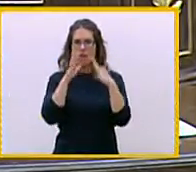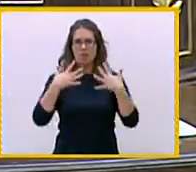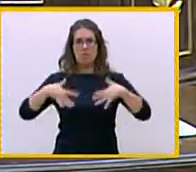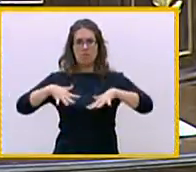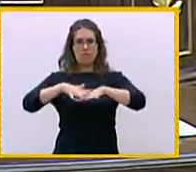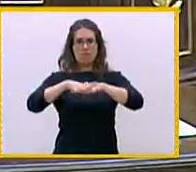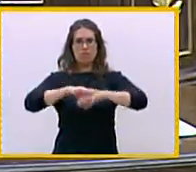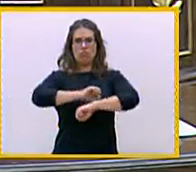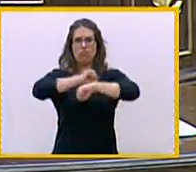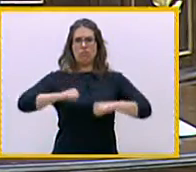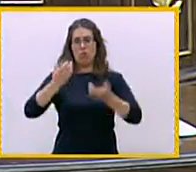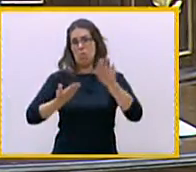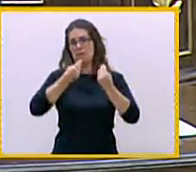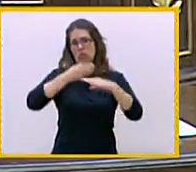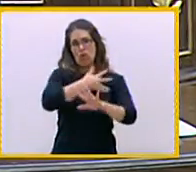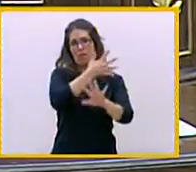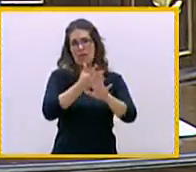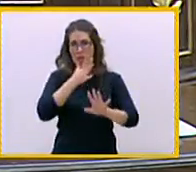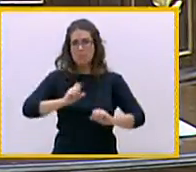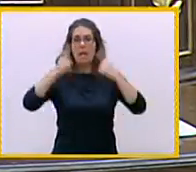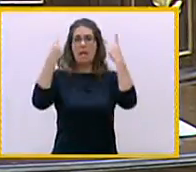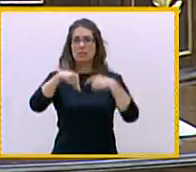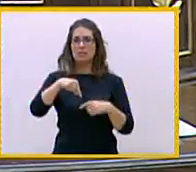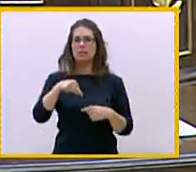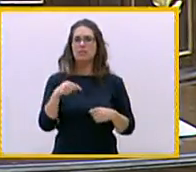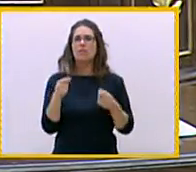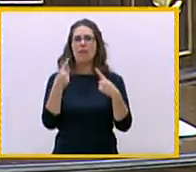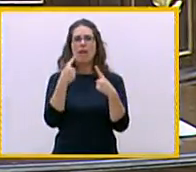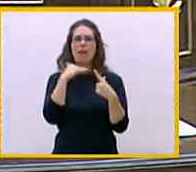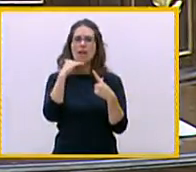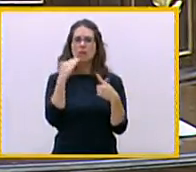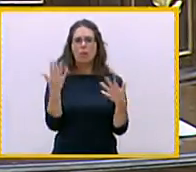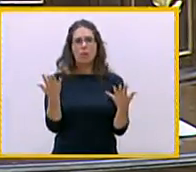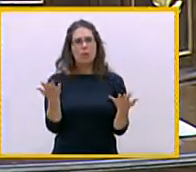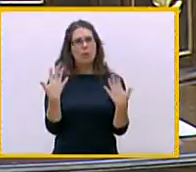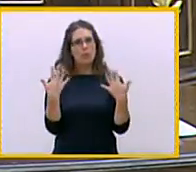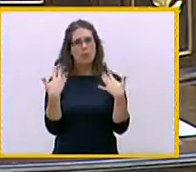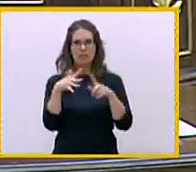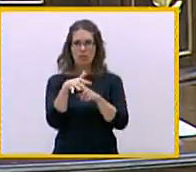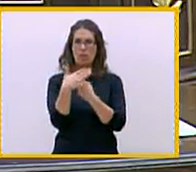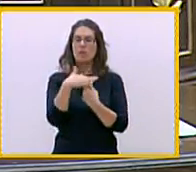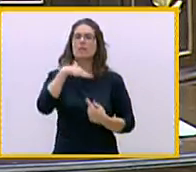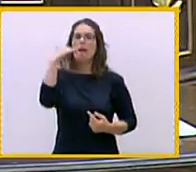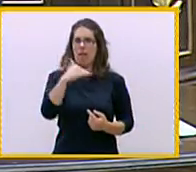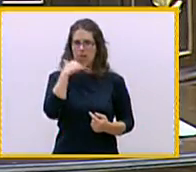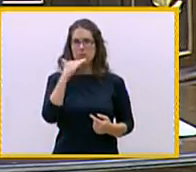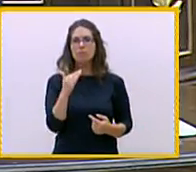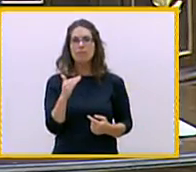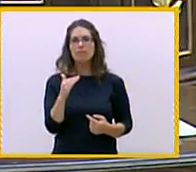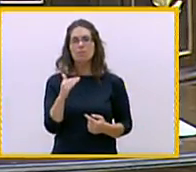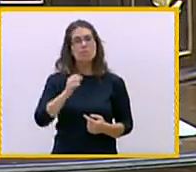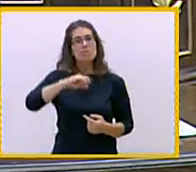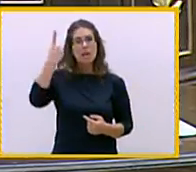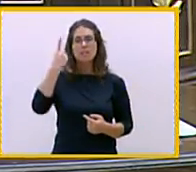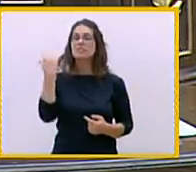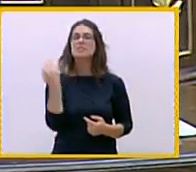historia, aliviamos en parte esas situaciones y, sobre todo, preservamos